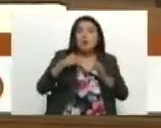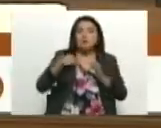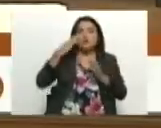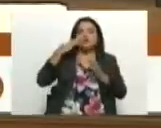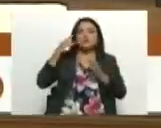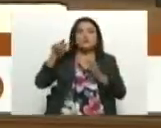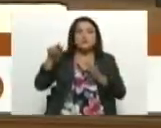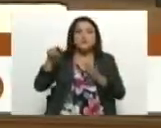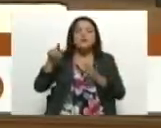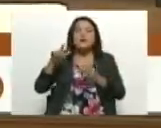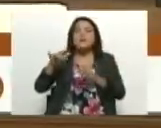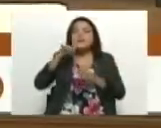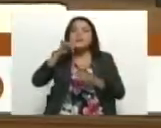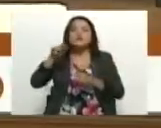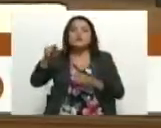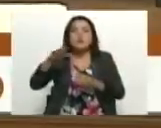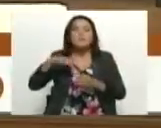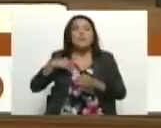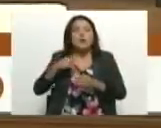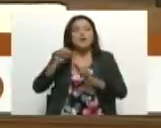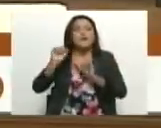puede denunciarlo para nosotros seguir avanzando.